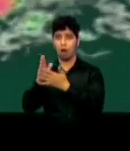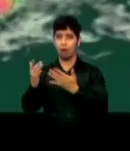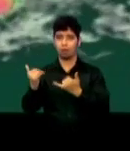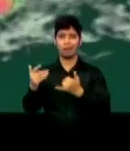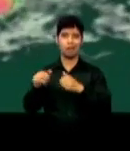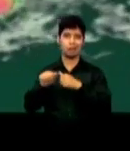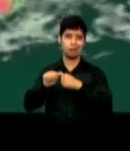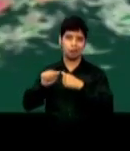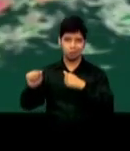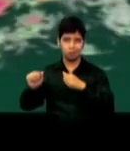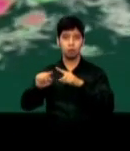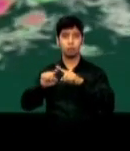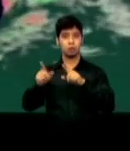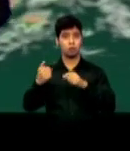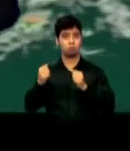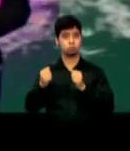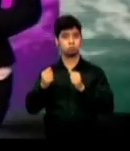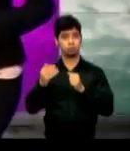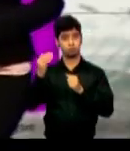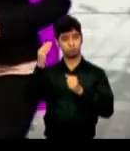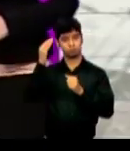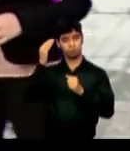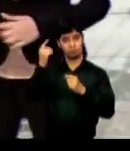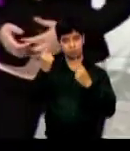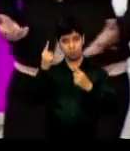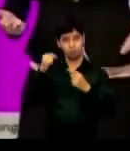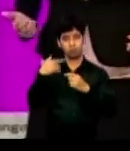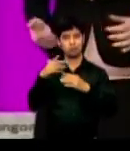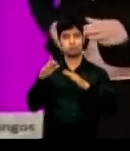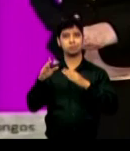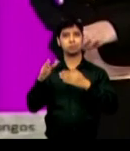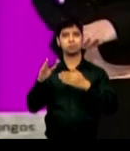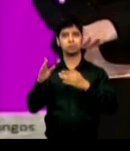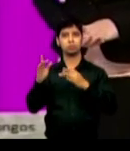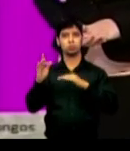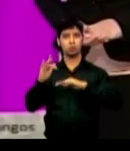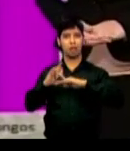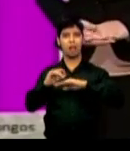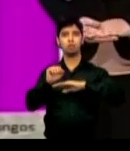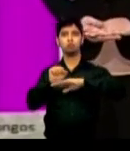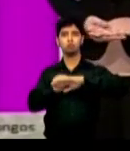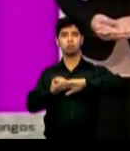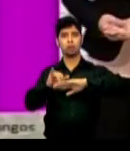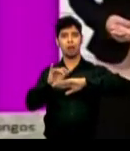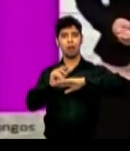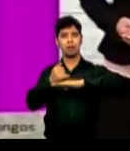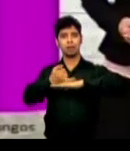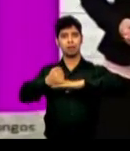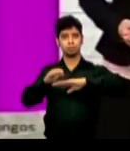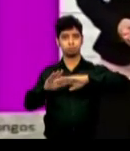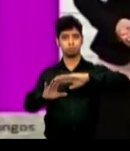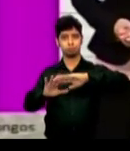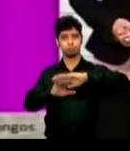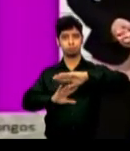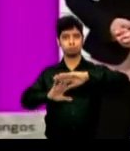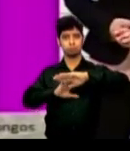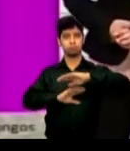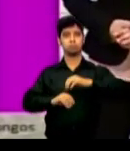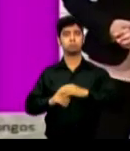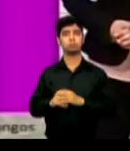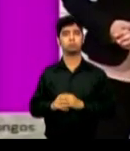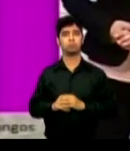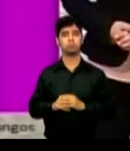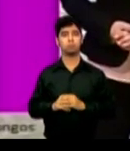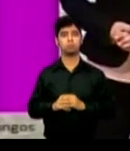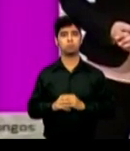pronóstico esperamos que esa humedad se mantenga al sur de la isla y no tenga impacto significativo. La calidad del aire deteriorada, niveles